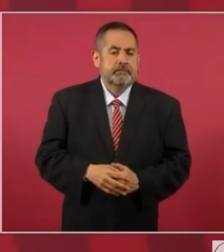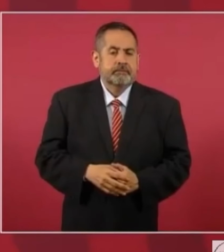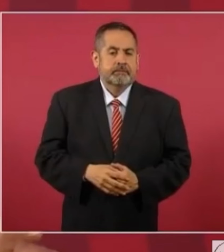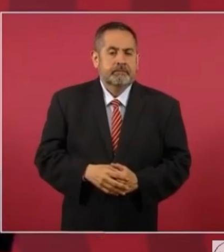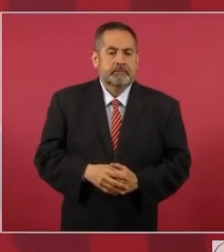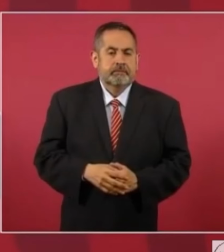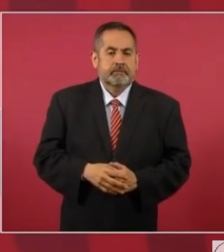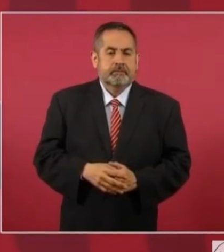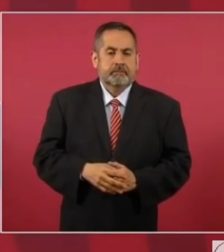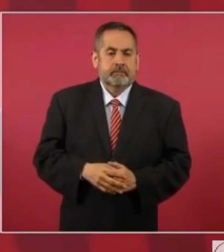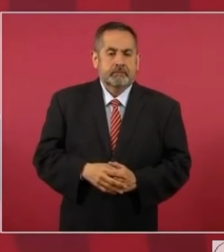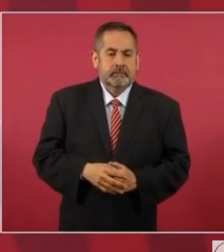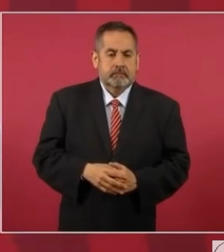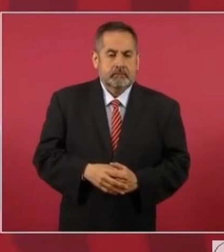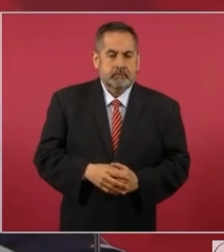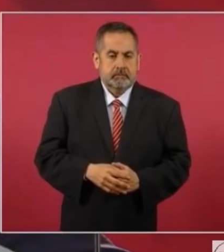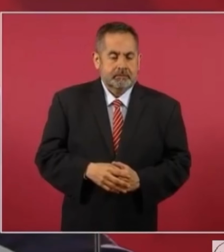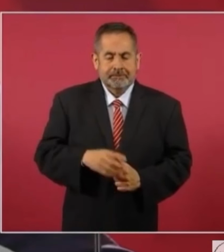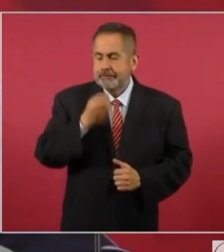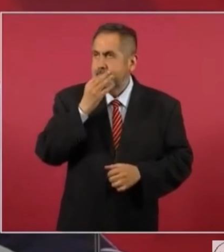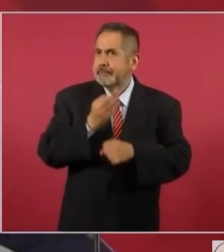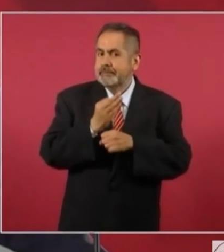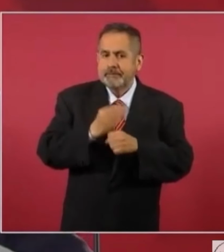es la alianza